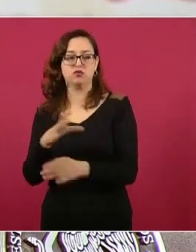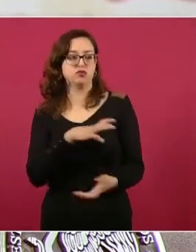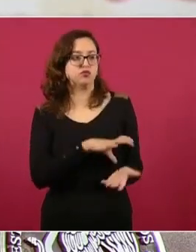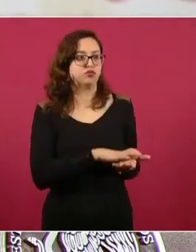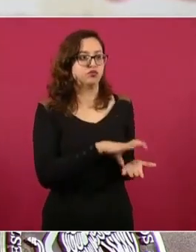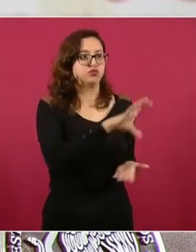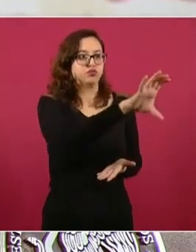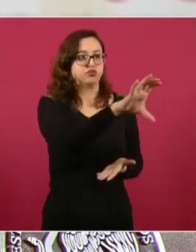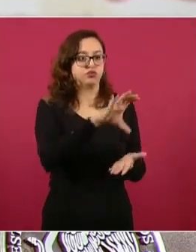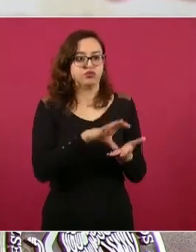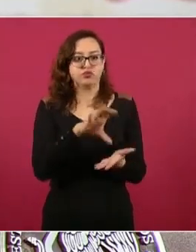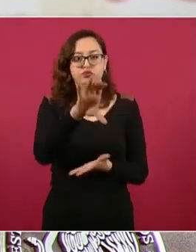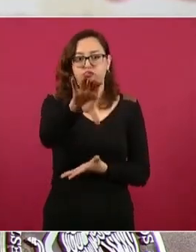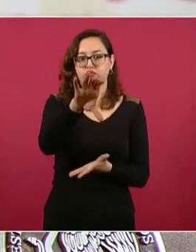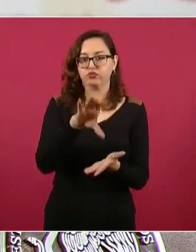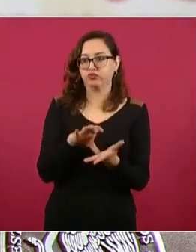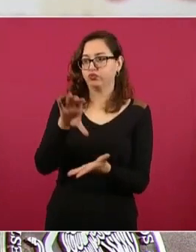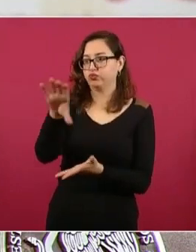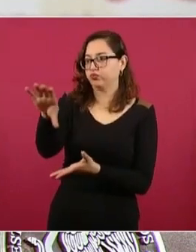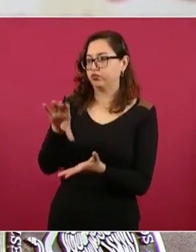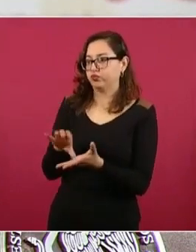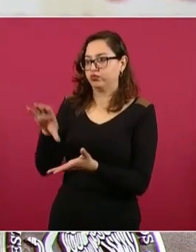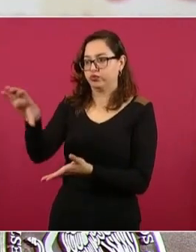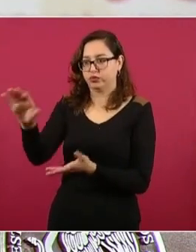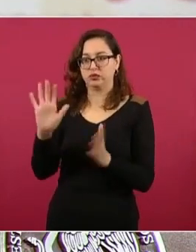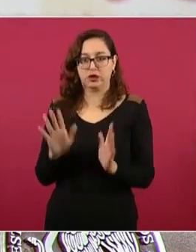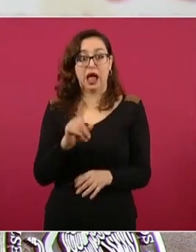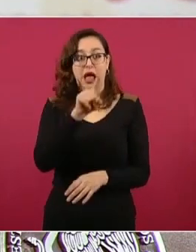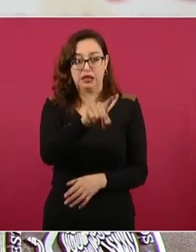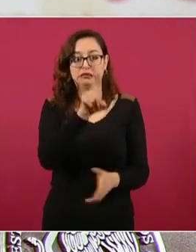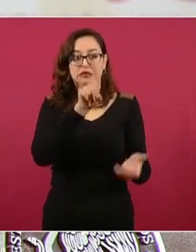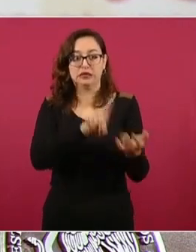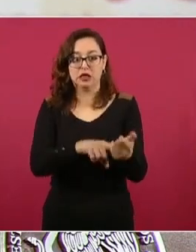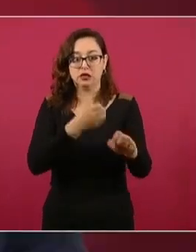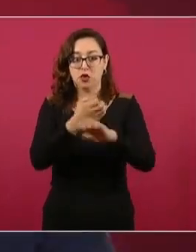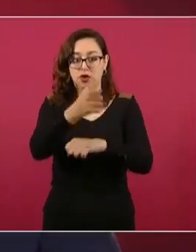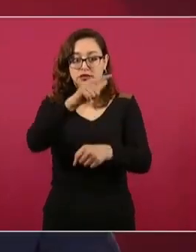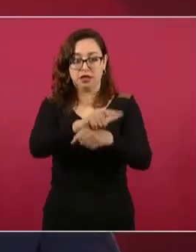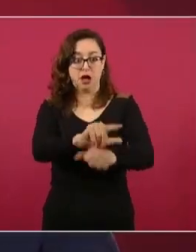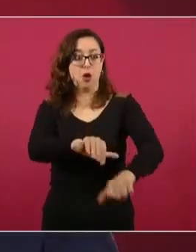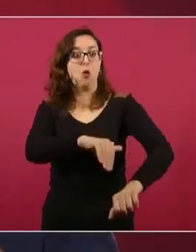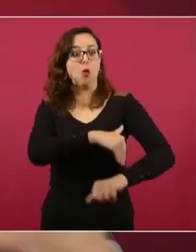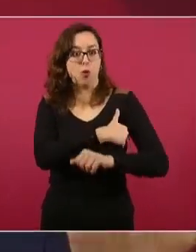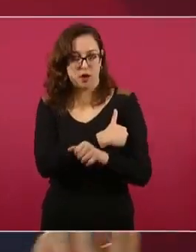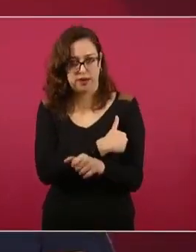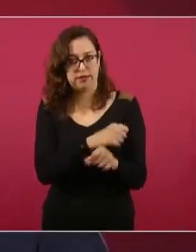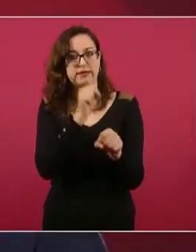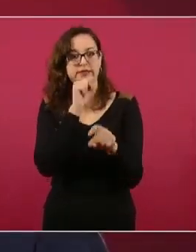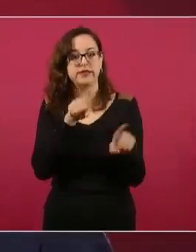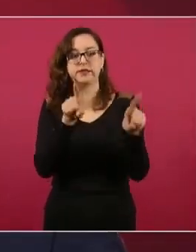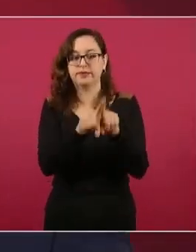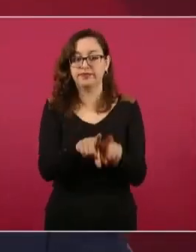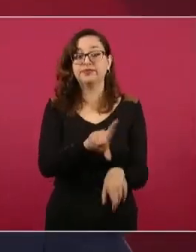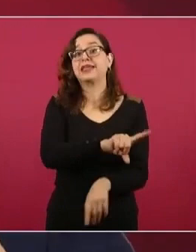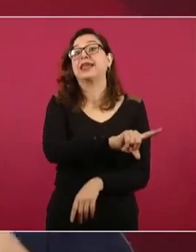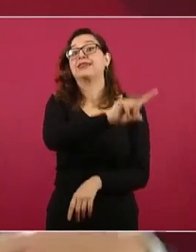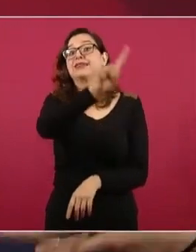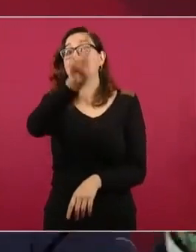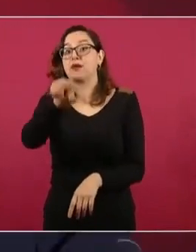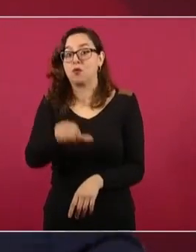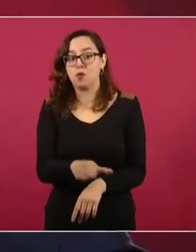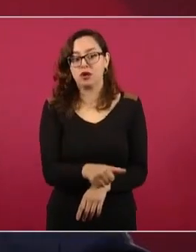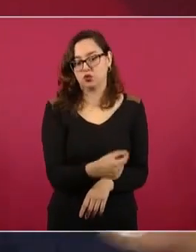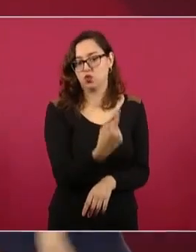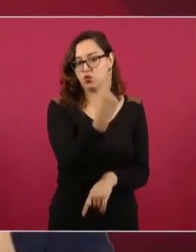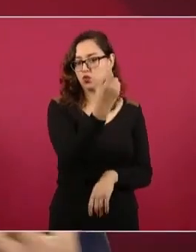Y de ahí hacia las unidades, ya sea hospitales o las unidades de primer nivel, que son las que